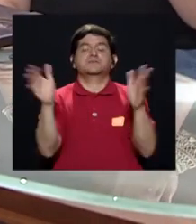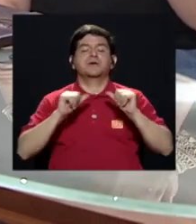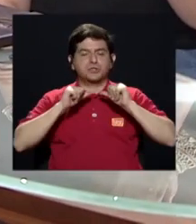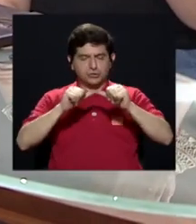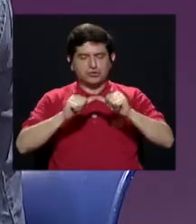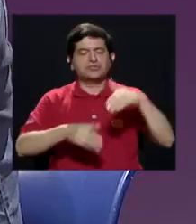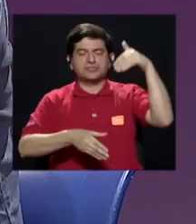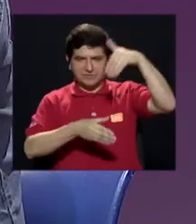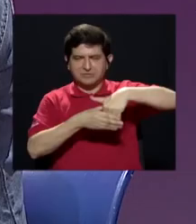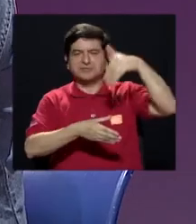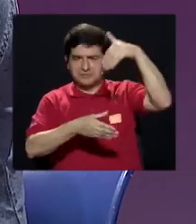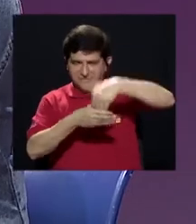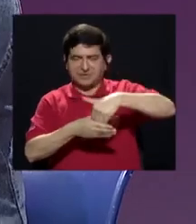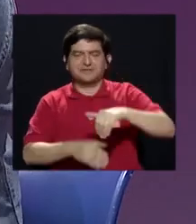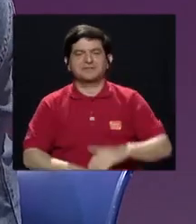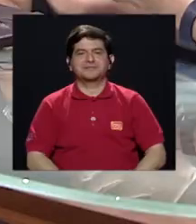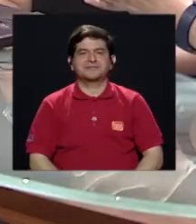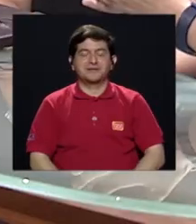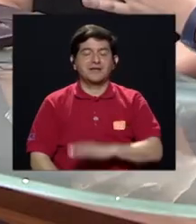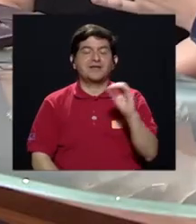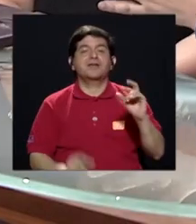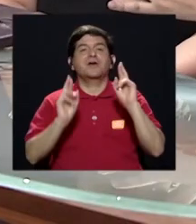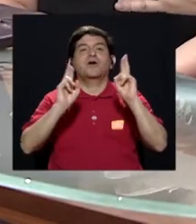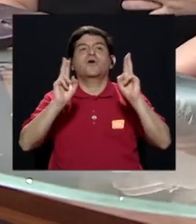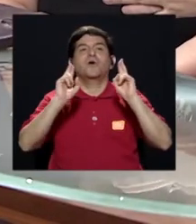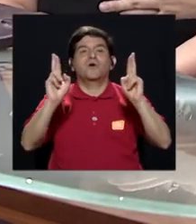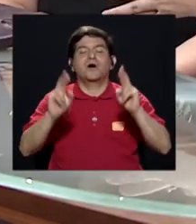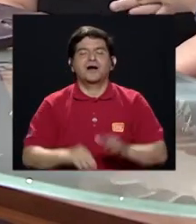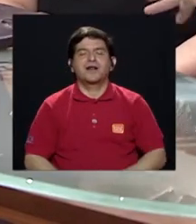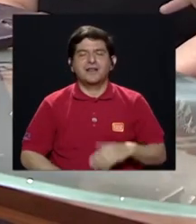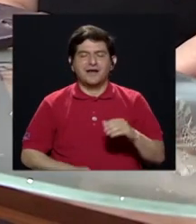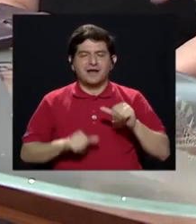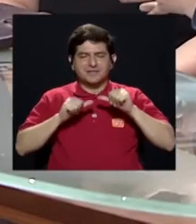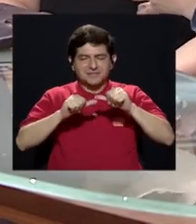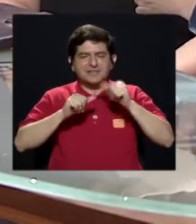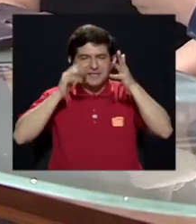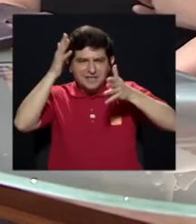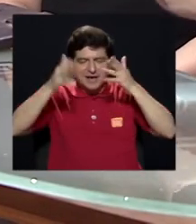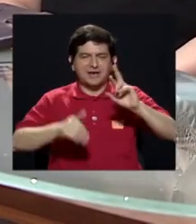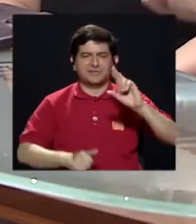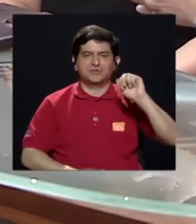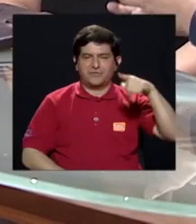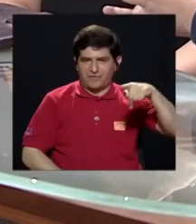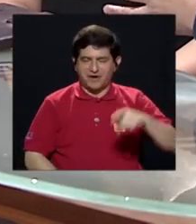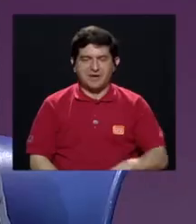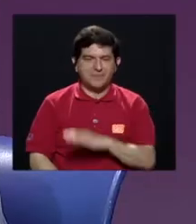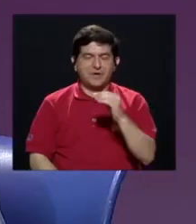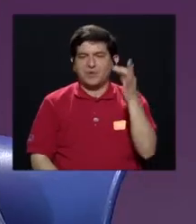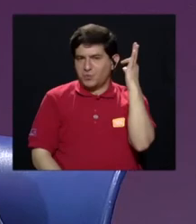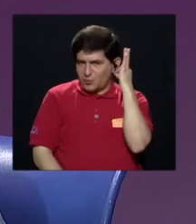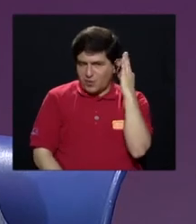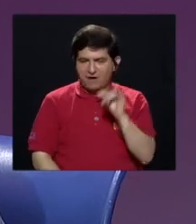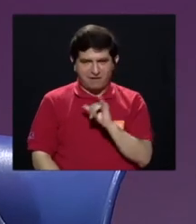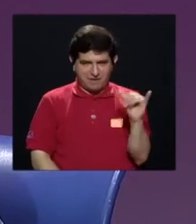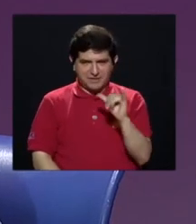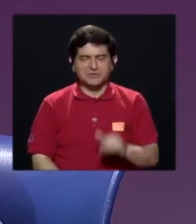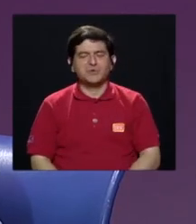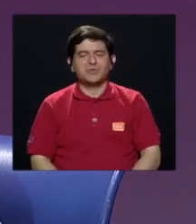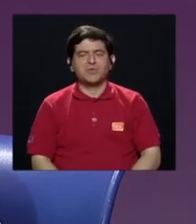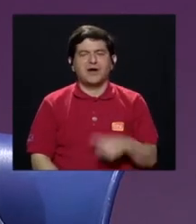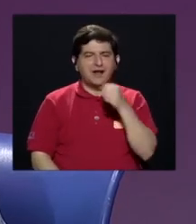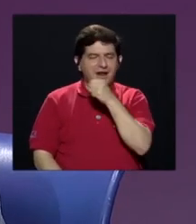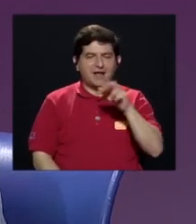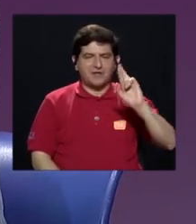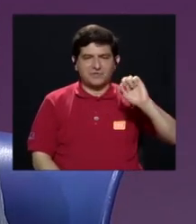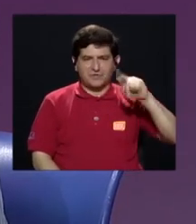seguir interviniendo espacios públicos y ojalá haya más creación rapera, ¿verdad? Y haya más chicas que rapeen,